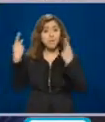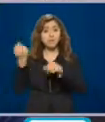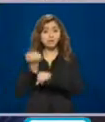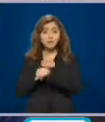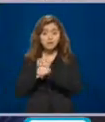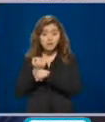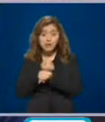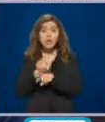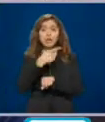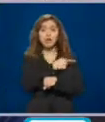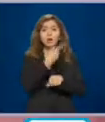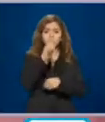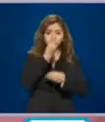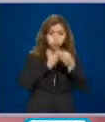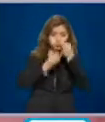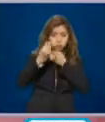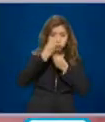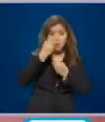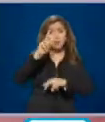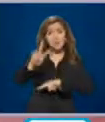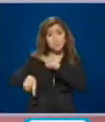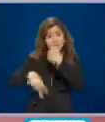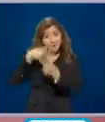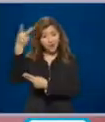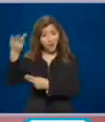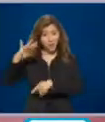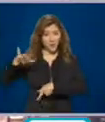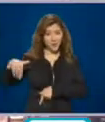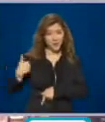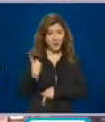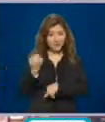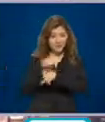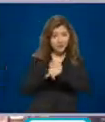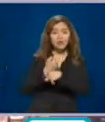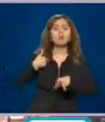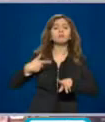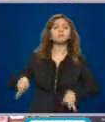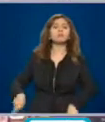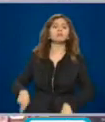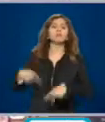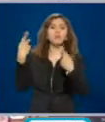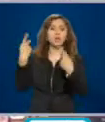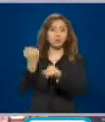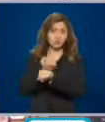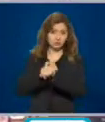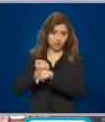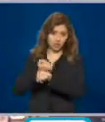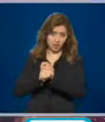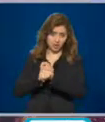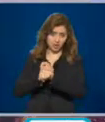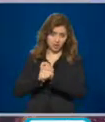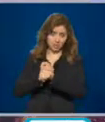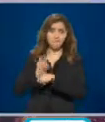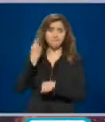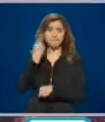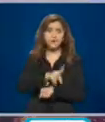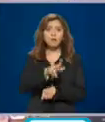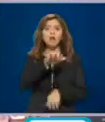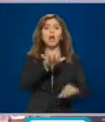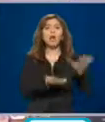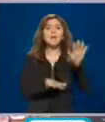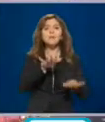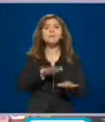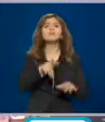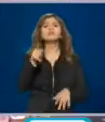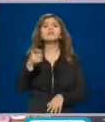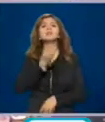preparaba para donar sangre e iba a los bancos de sangre y vendía su sangre. ¿Sí? Y muchas veces esto también ocasionaba problemas de